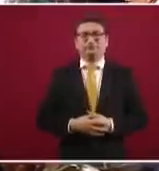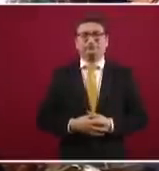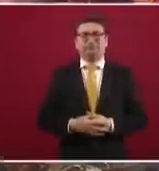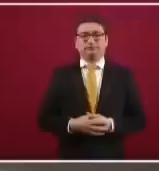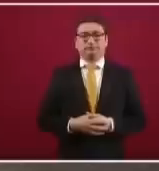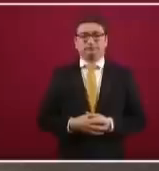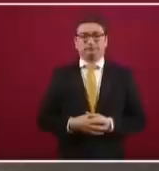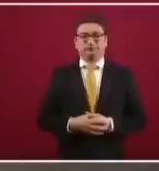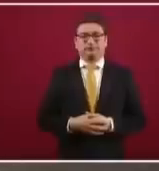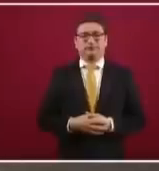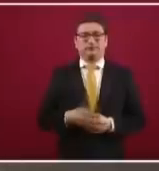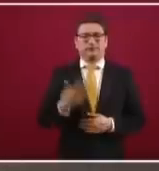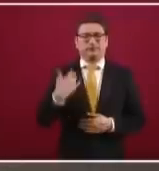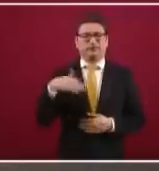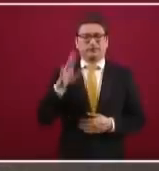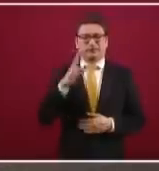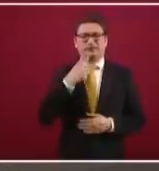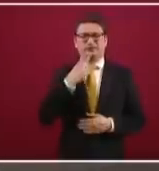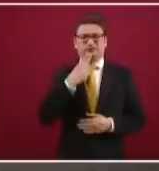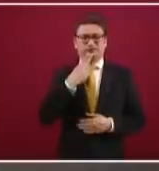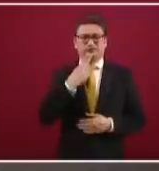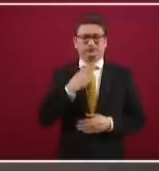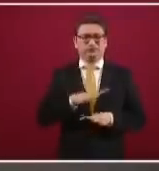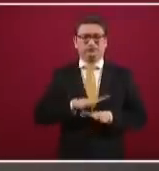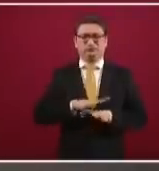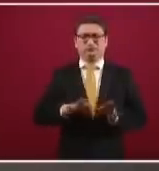que se usaba